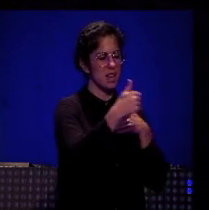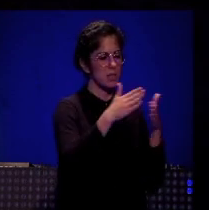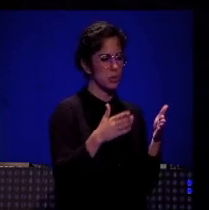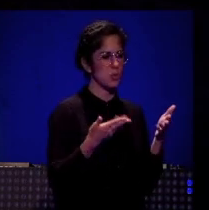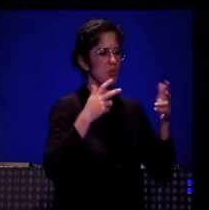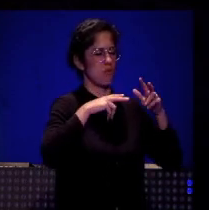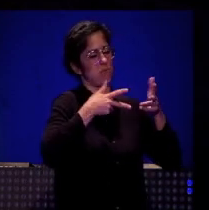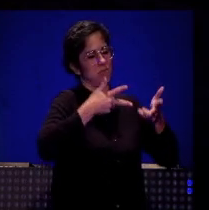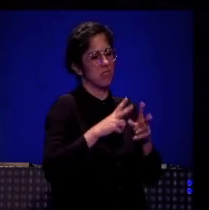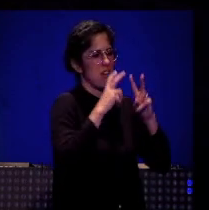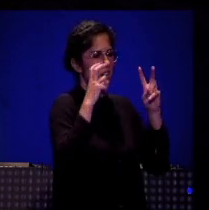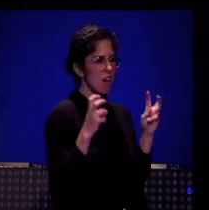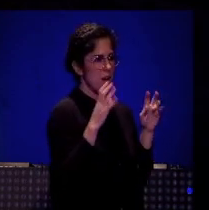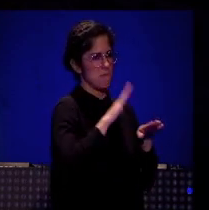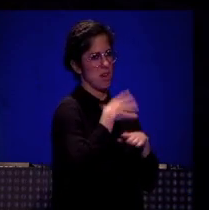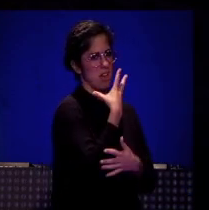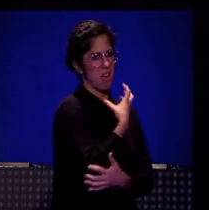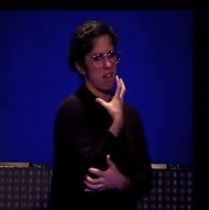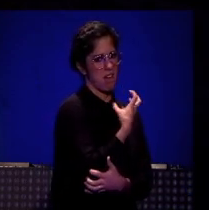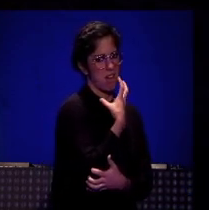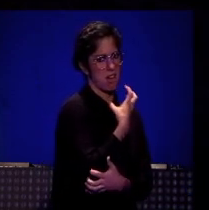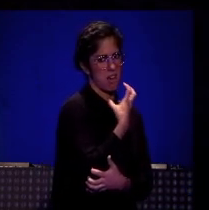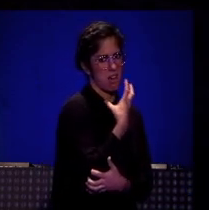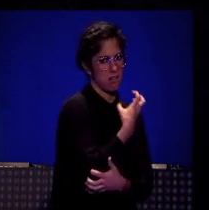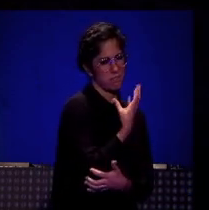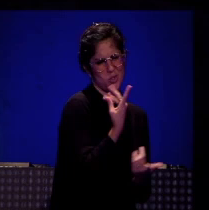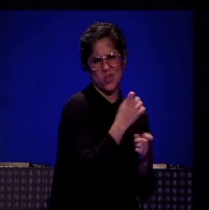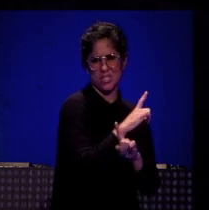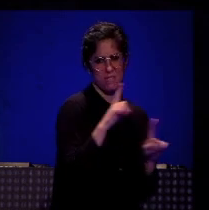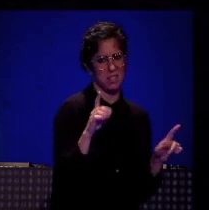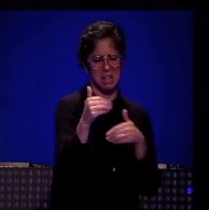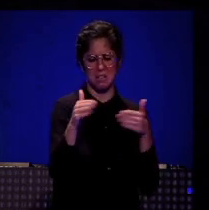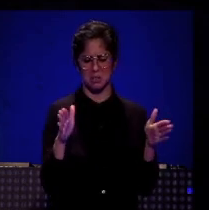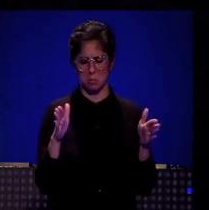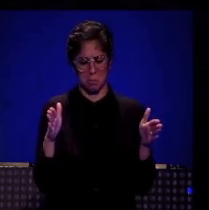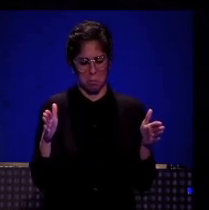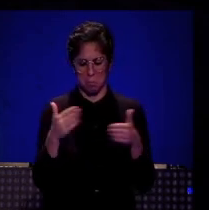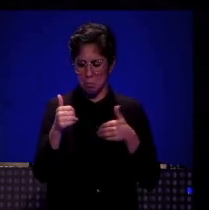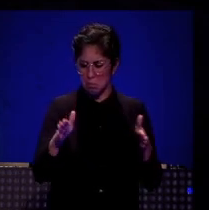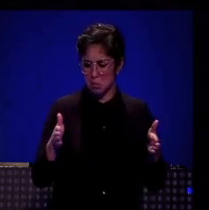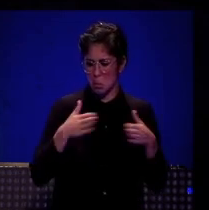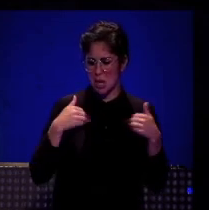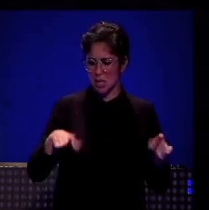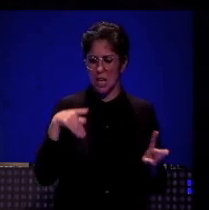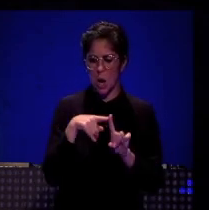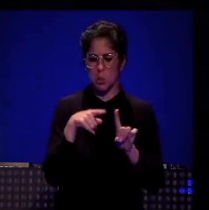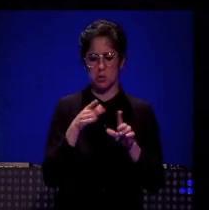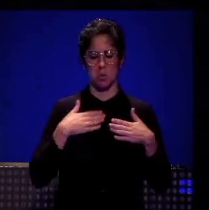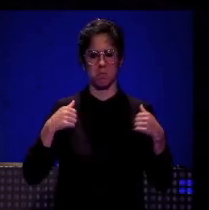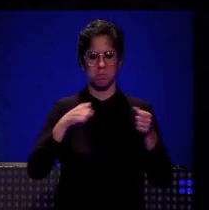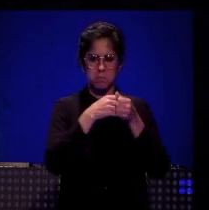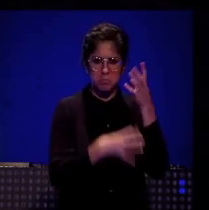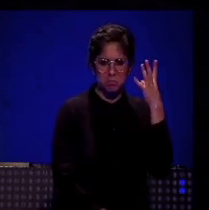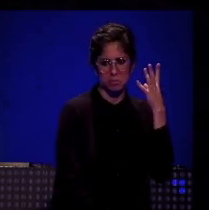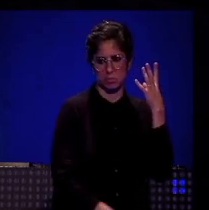antes una habitación habitaciones multiuso viene un invitado está ahí me pongo a trabajar está pongo a hacer